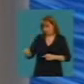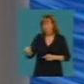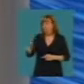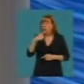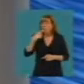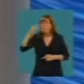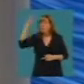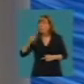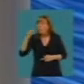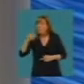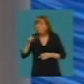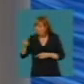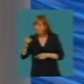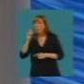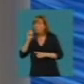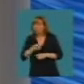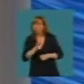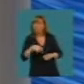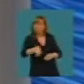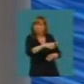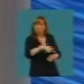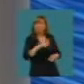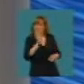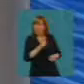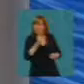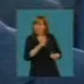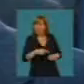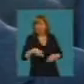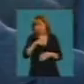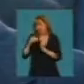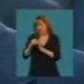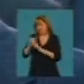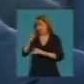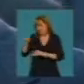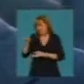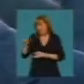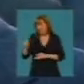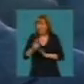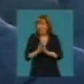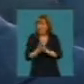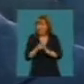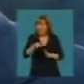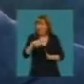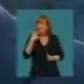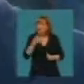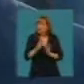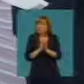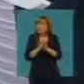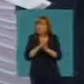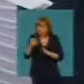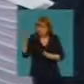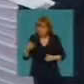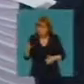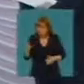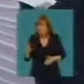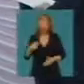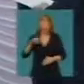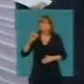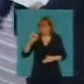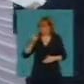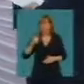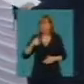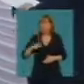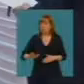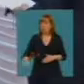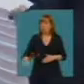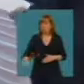cumpliendo y haciendo cumplir, en cuanto de vos dependa, la Constitución de la Nación Argentina. Sí, juro. Si así